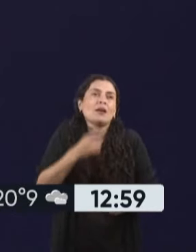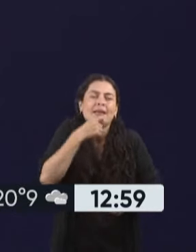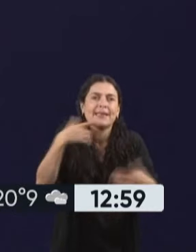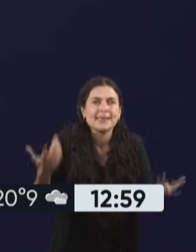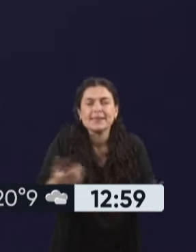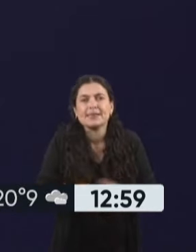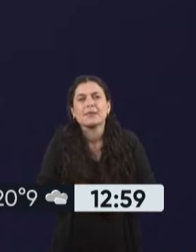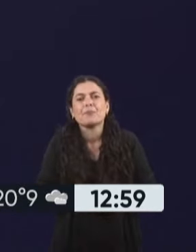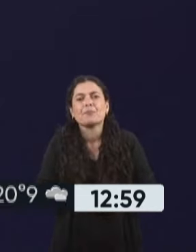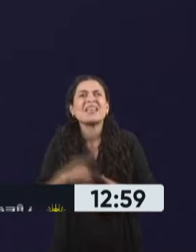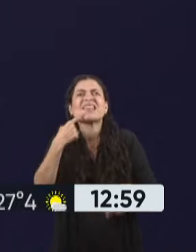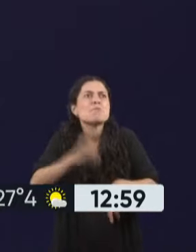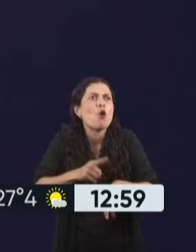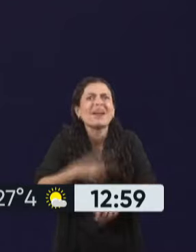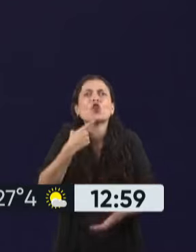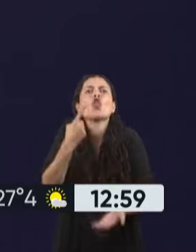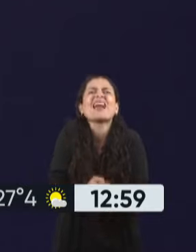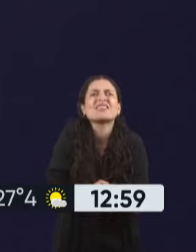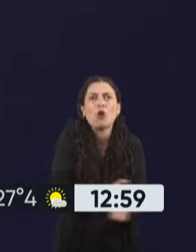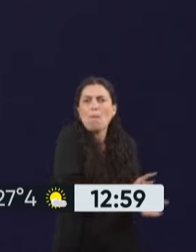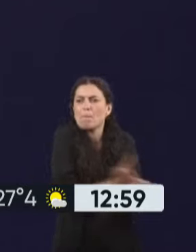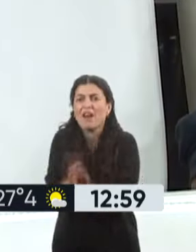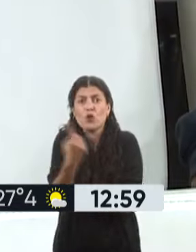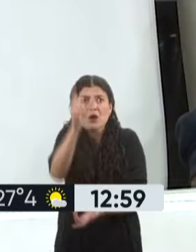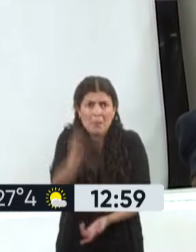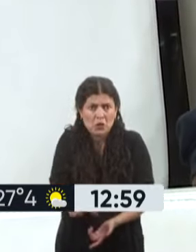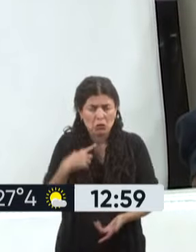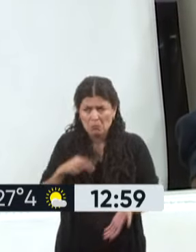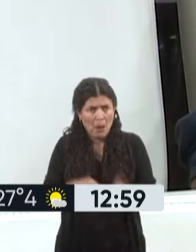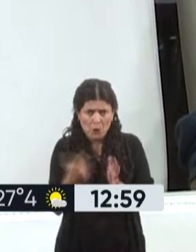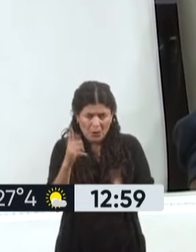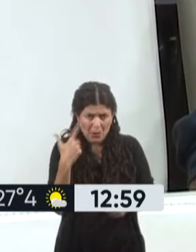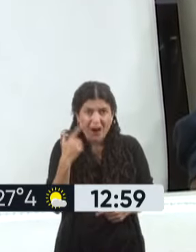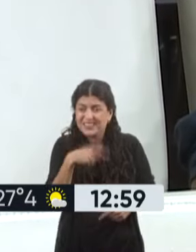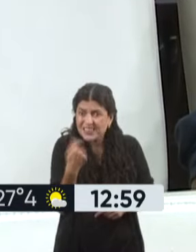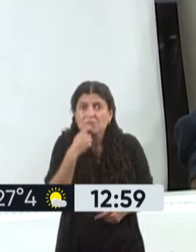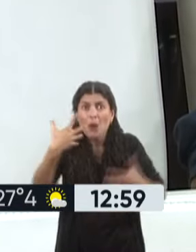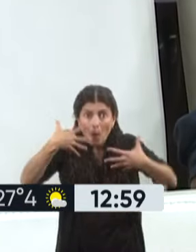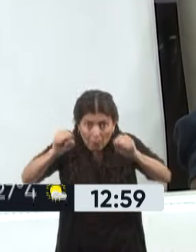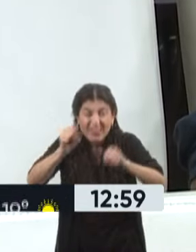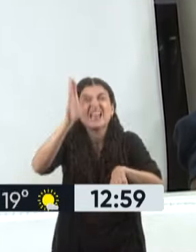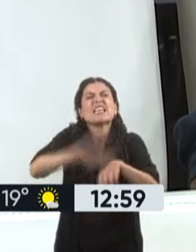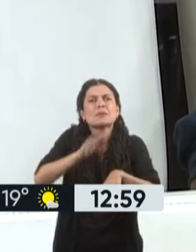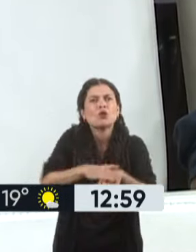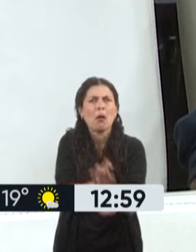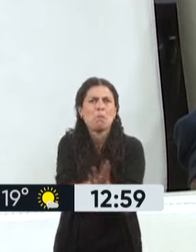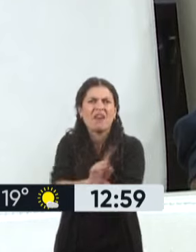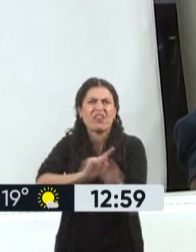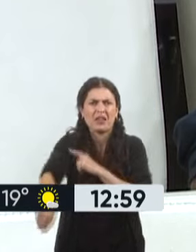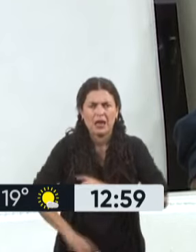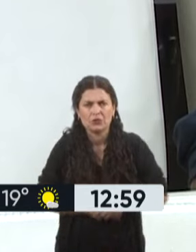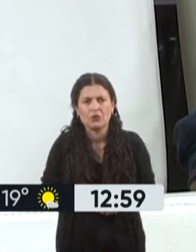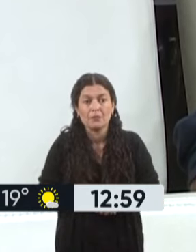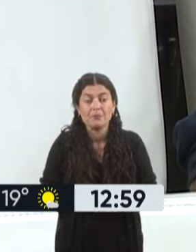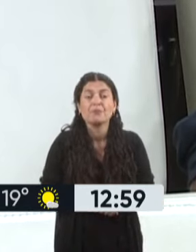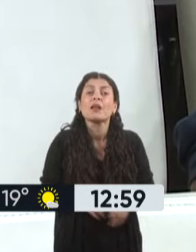si hay que usar la guillotina, que se use. Pero no, ¿qué problema hay con eso? Disculpe, porque esto ocurrió hace minutos, no sé si usted lo vio, pero Sí, lo vi. Literalmente lo dijo, es un